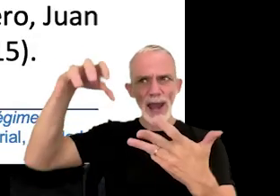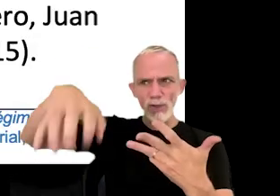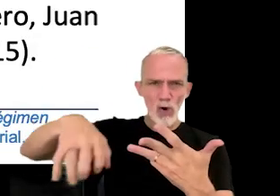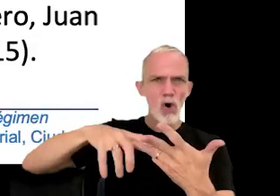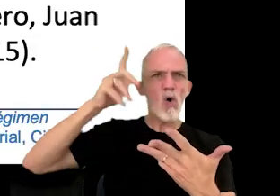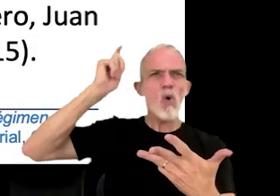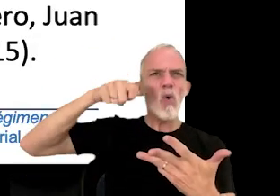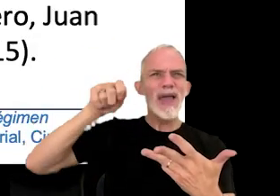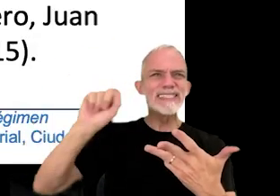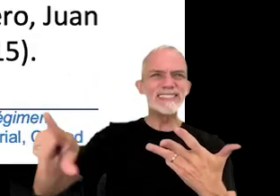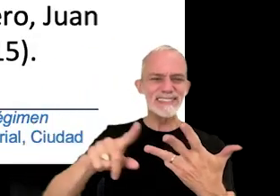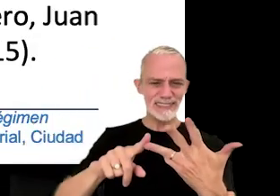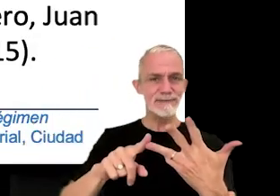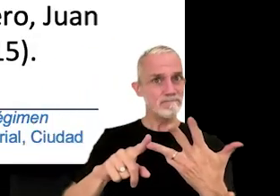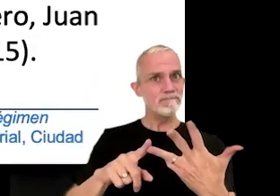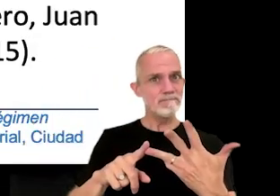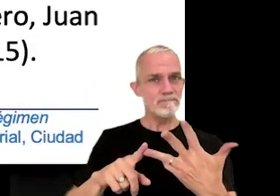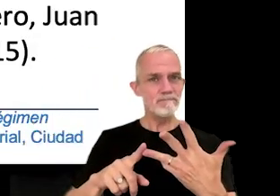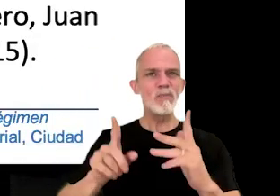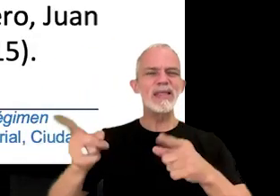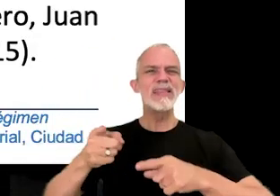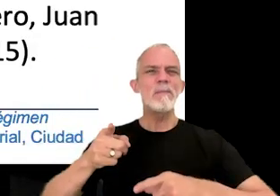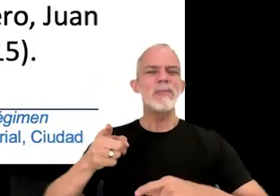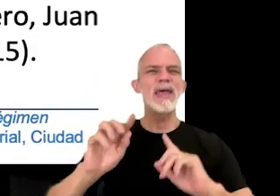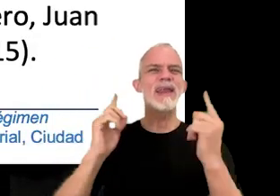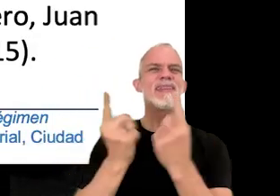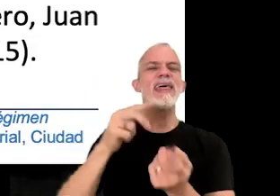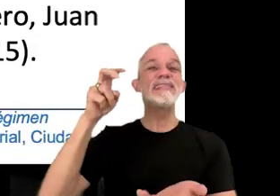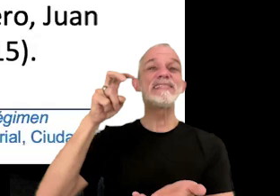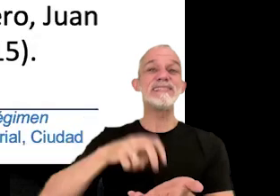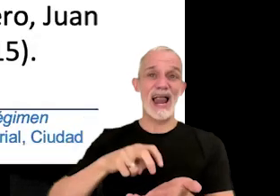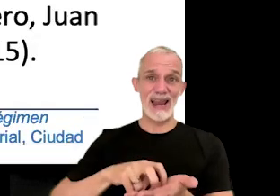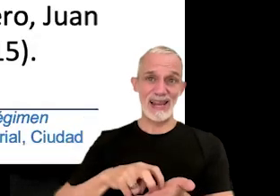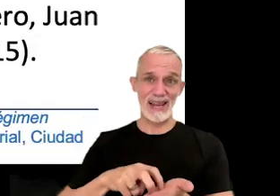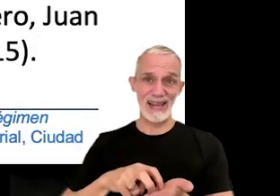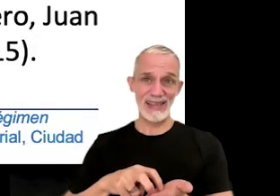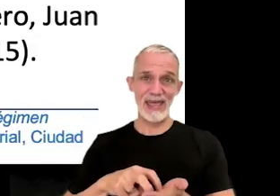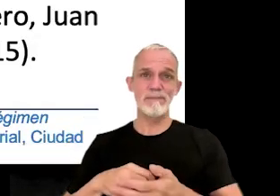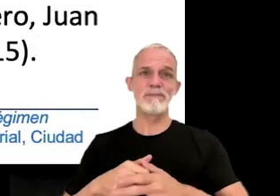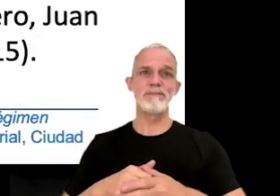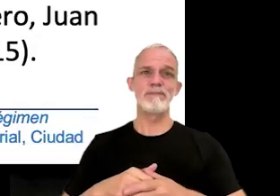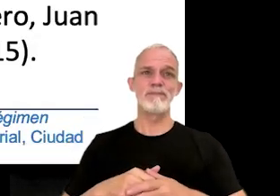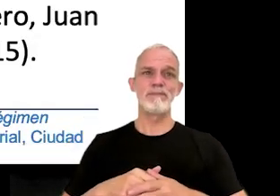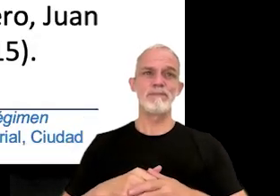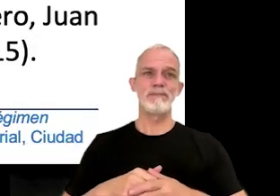y la Cámara Federal de Salta.